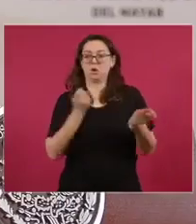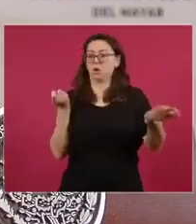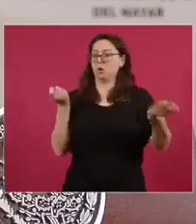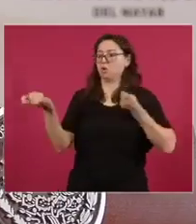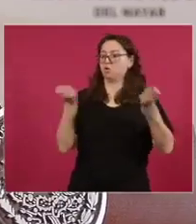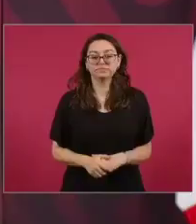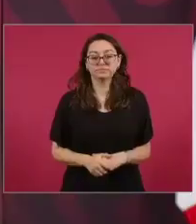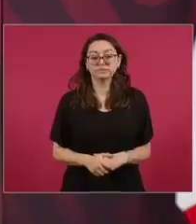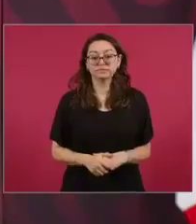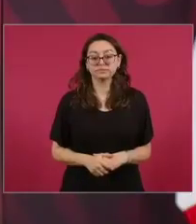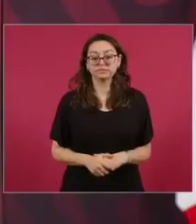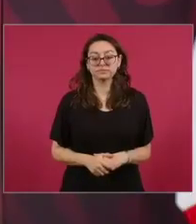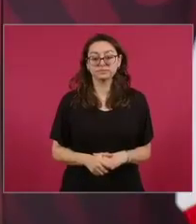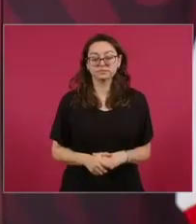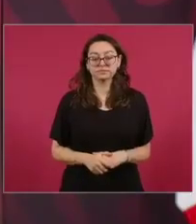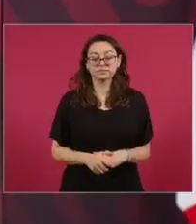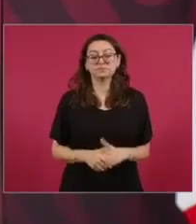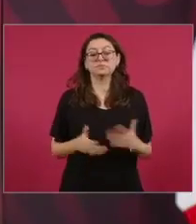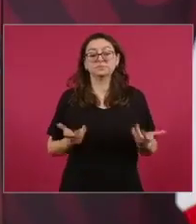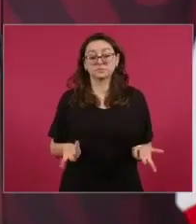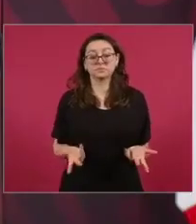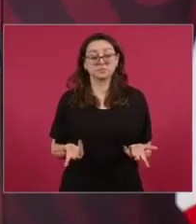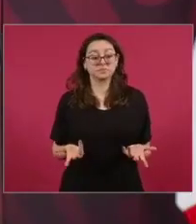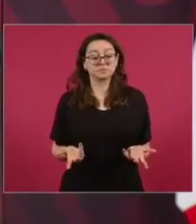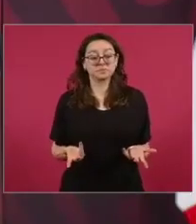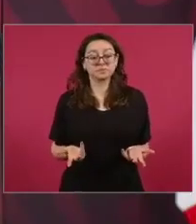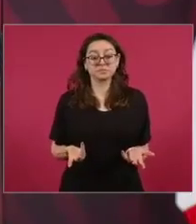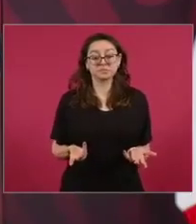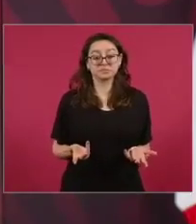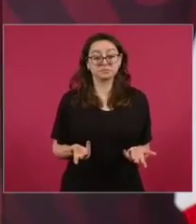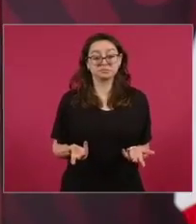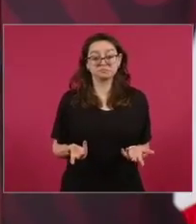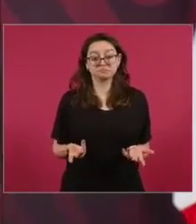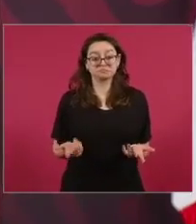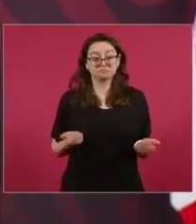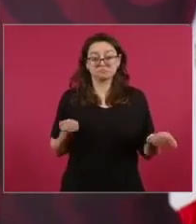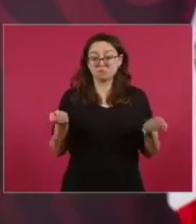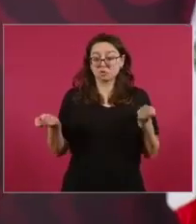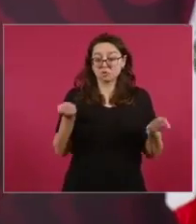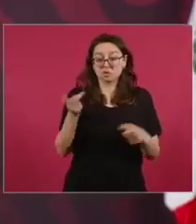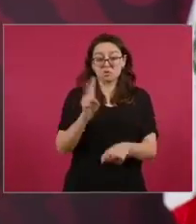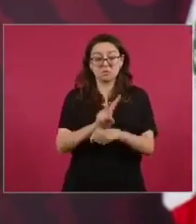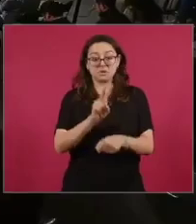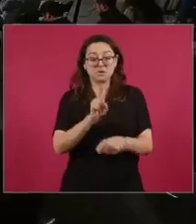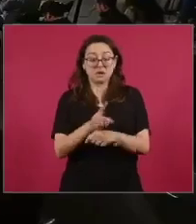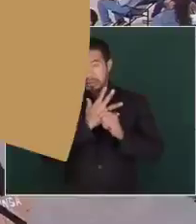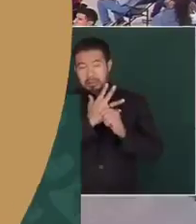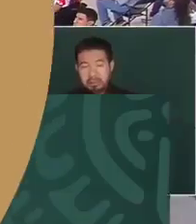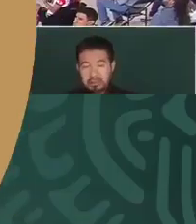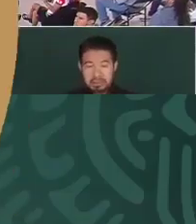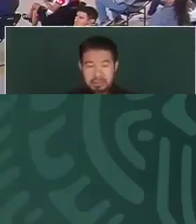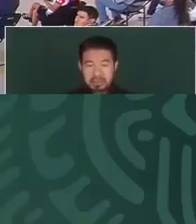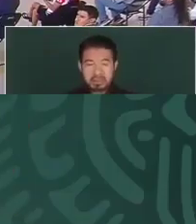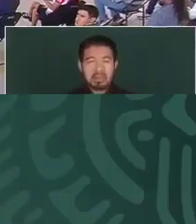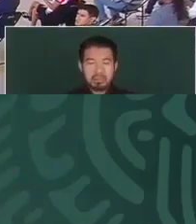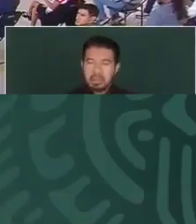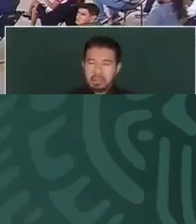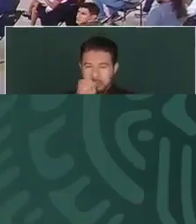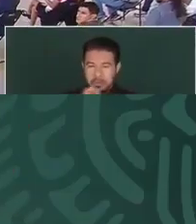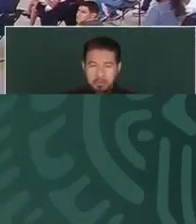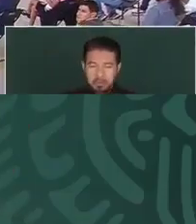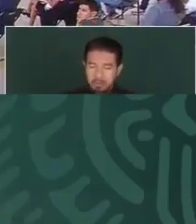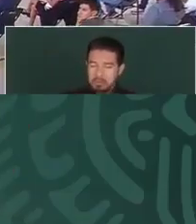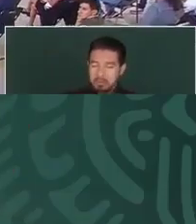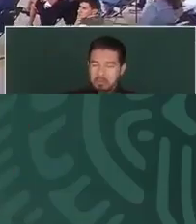las nubes porque no habría ningún control en el precio. El secretario de